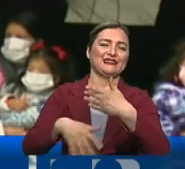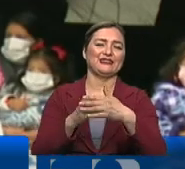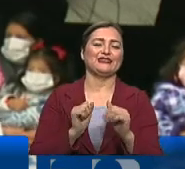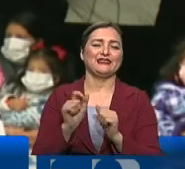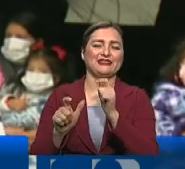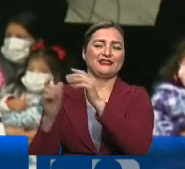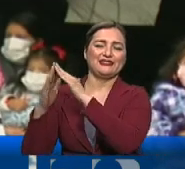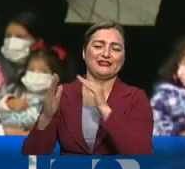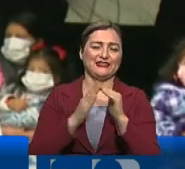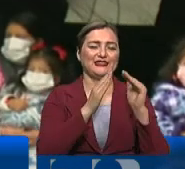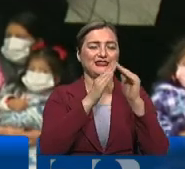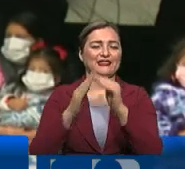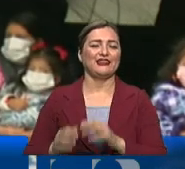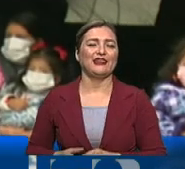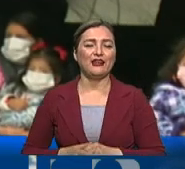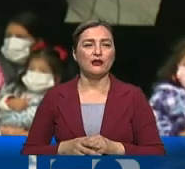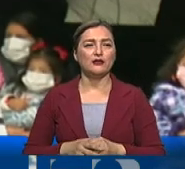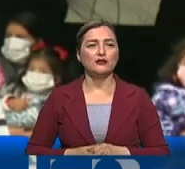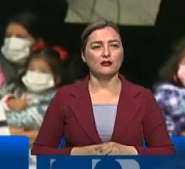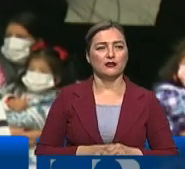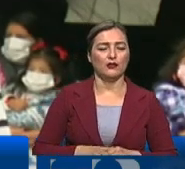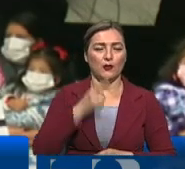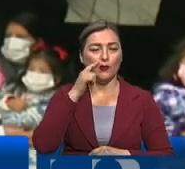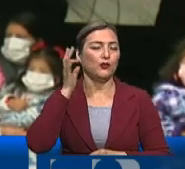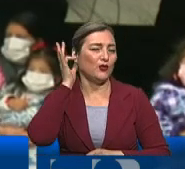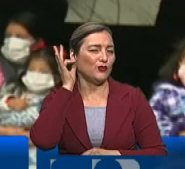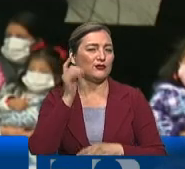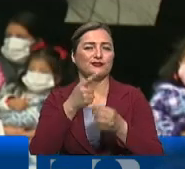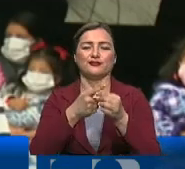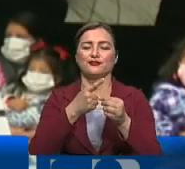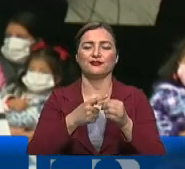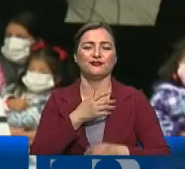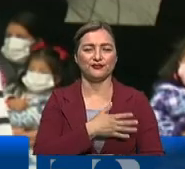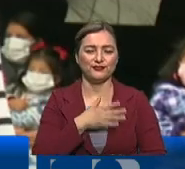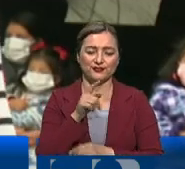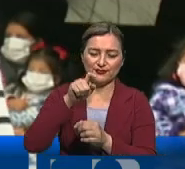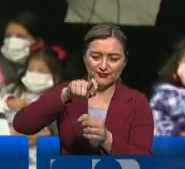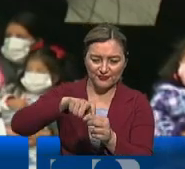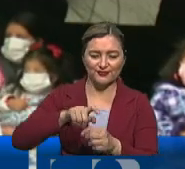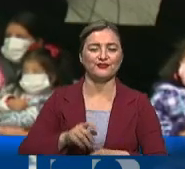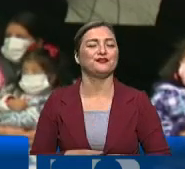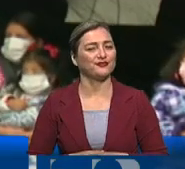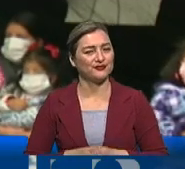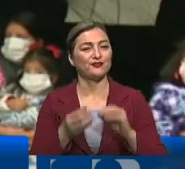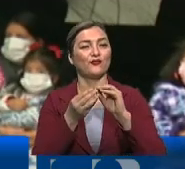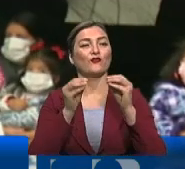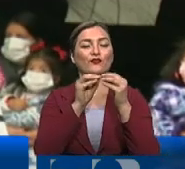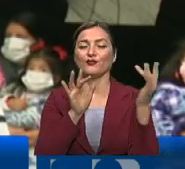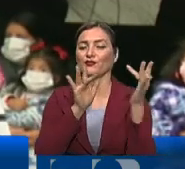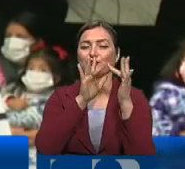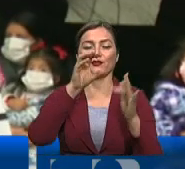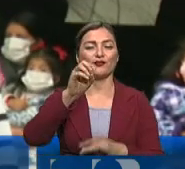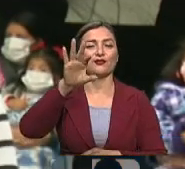nuestros vecinos y vecinas. Vecinos y vecinas de la capital, así que por favor inscríbanse, ya saben nuestro número de contacto,